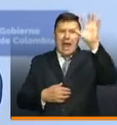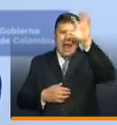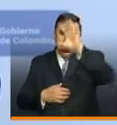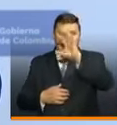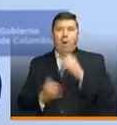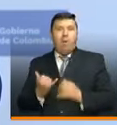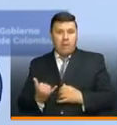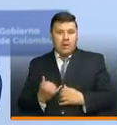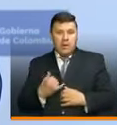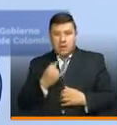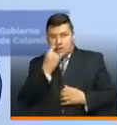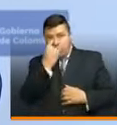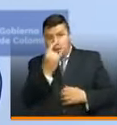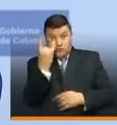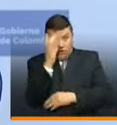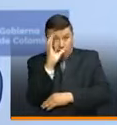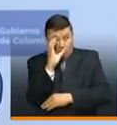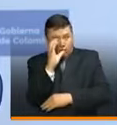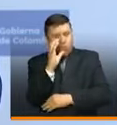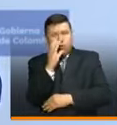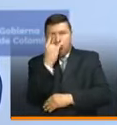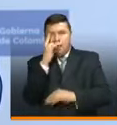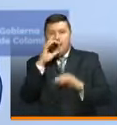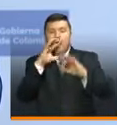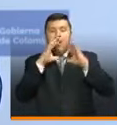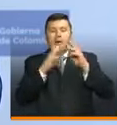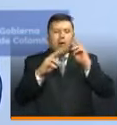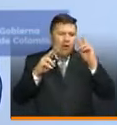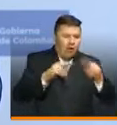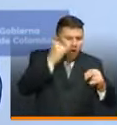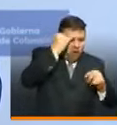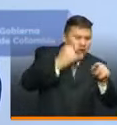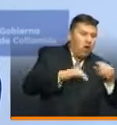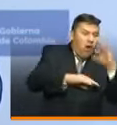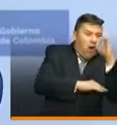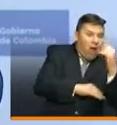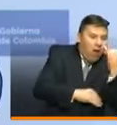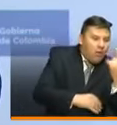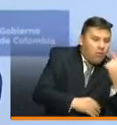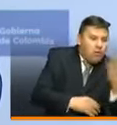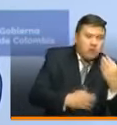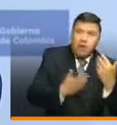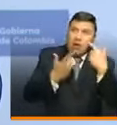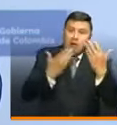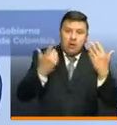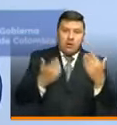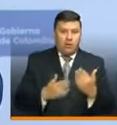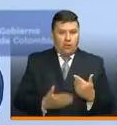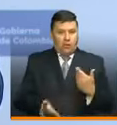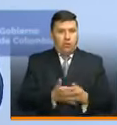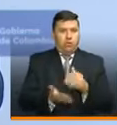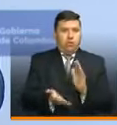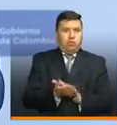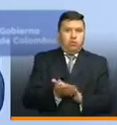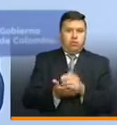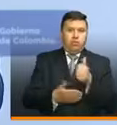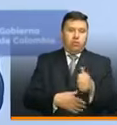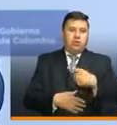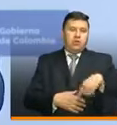hay interés no solo en Colombia, sino en otros países de conocer esta iniciativa. Entonces, no solo está el prestigio de